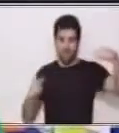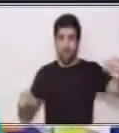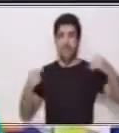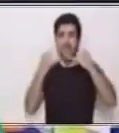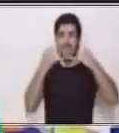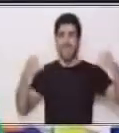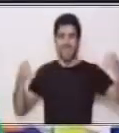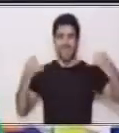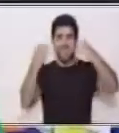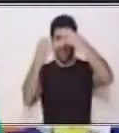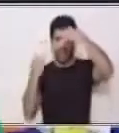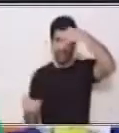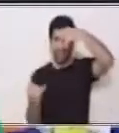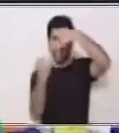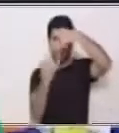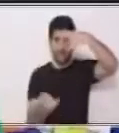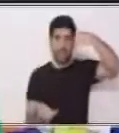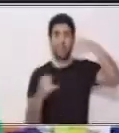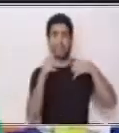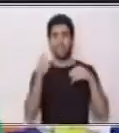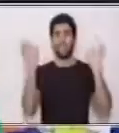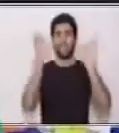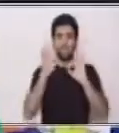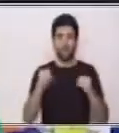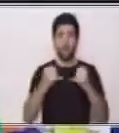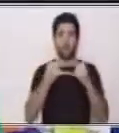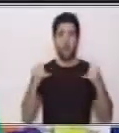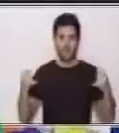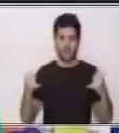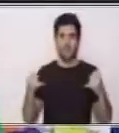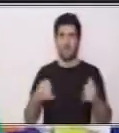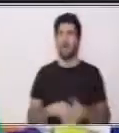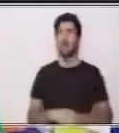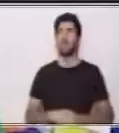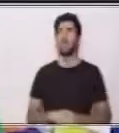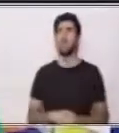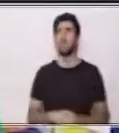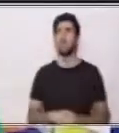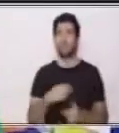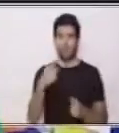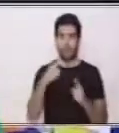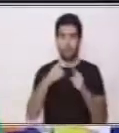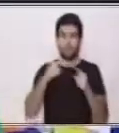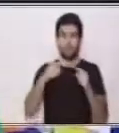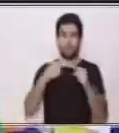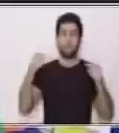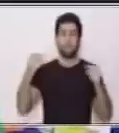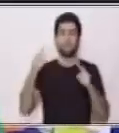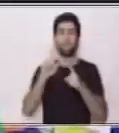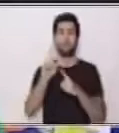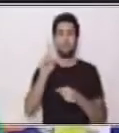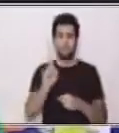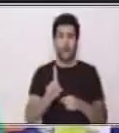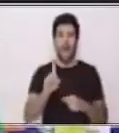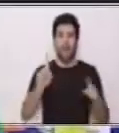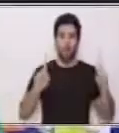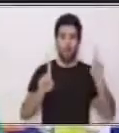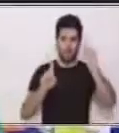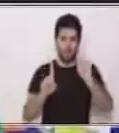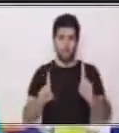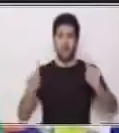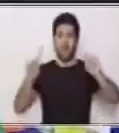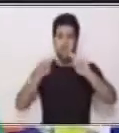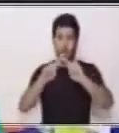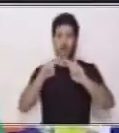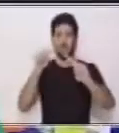la pirámide, las aristas la forman precisamente los palillos que utilizamos para poder dividirla. Así